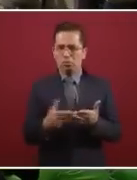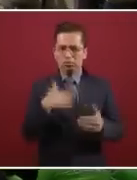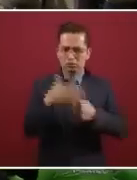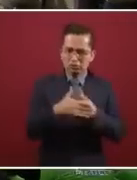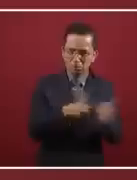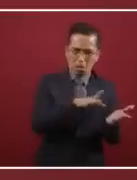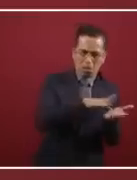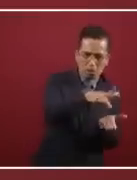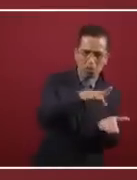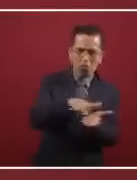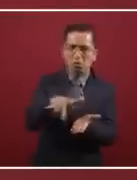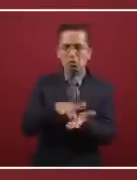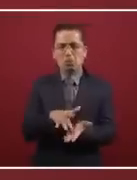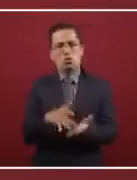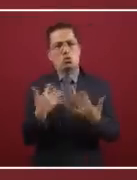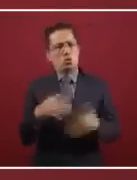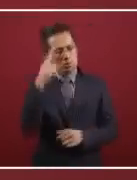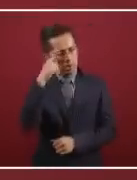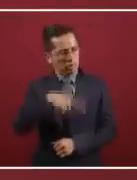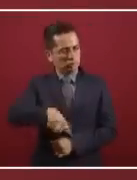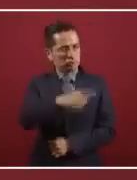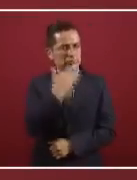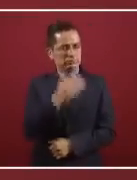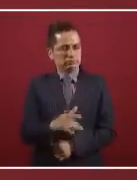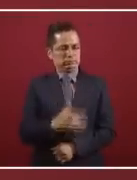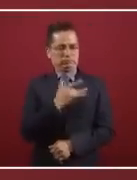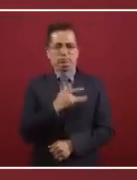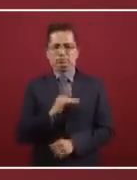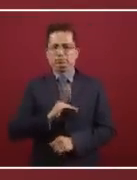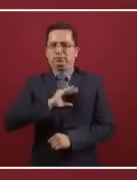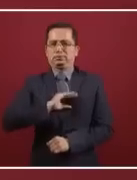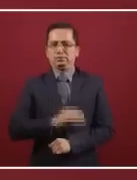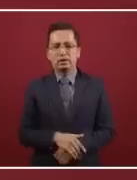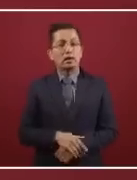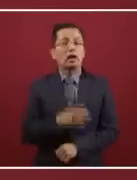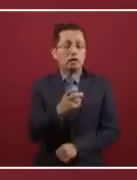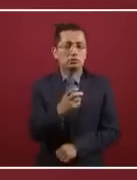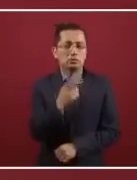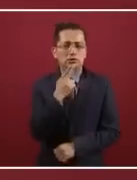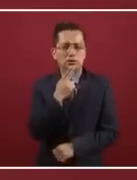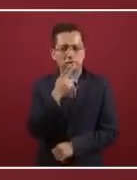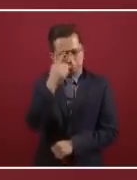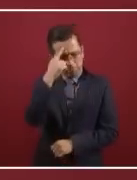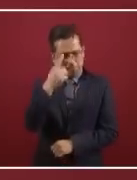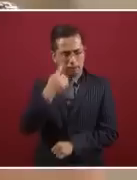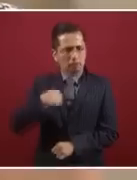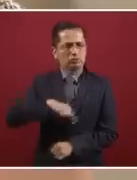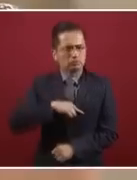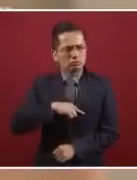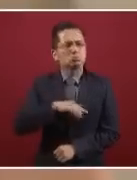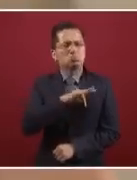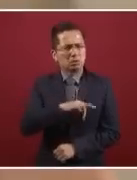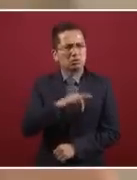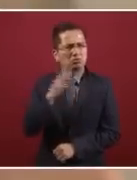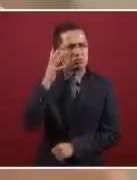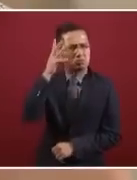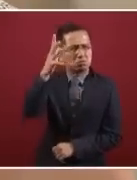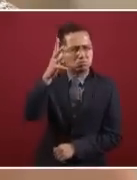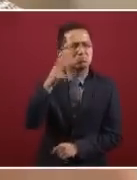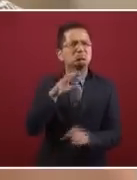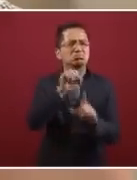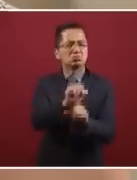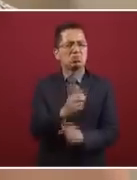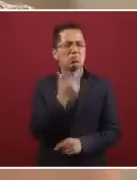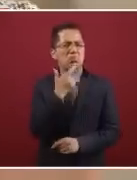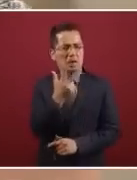que se va a reconocer por su trabajo y que sea un aliciente para que pensemos en mejores cosas,